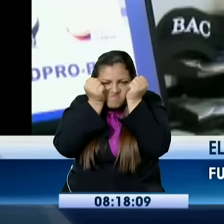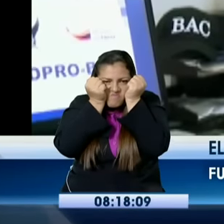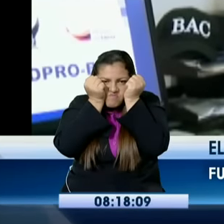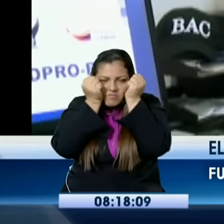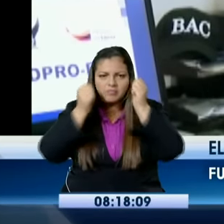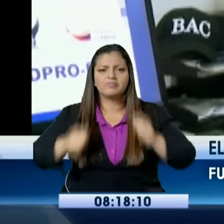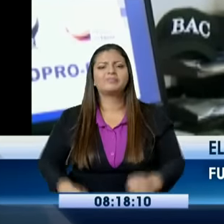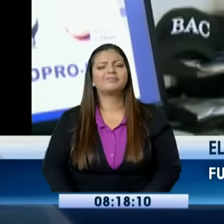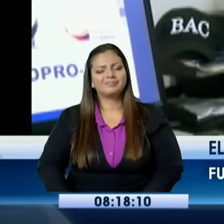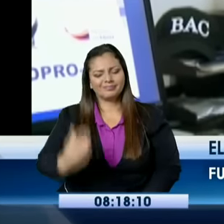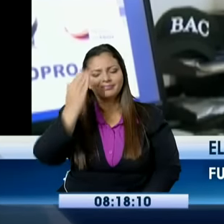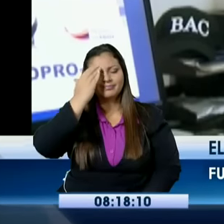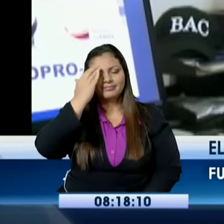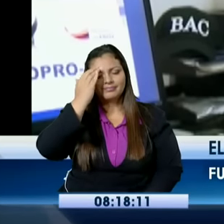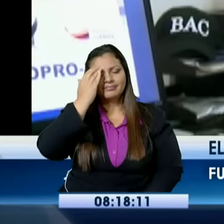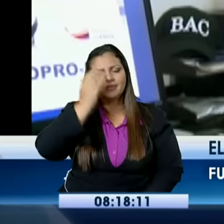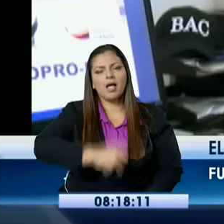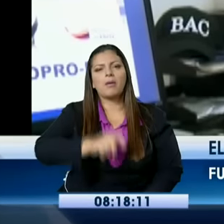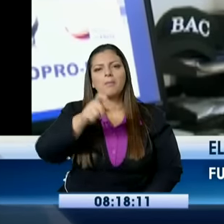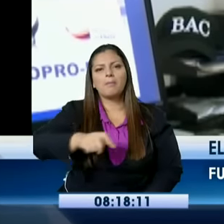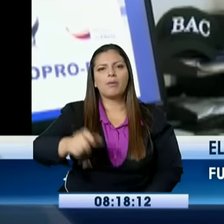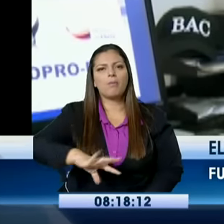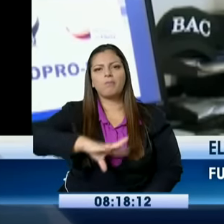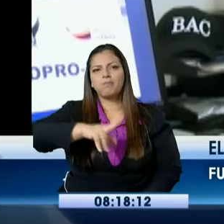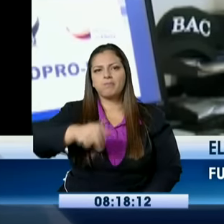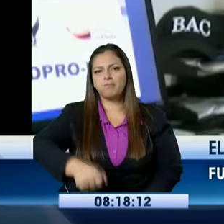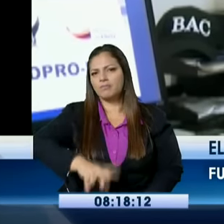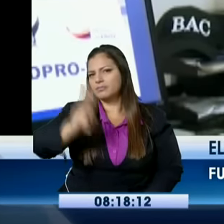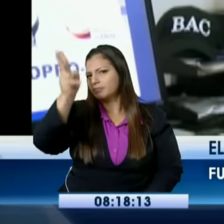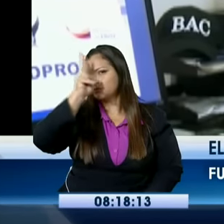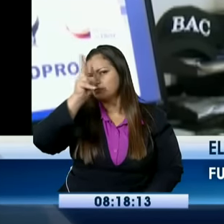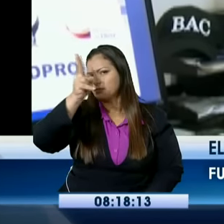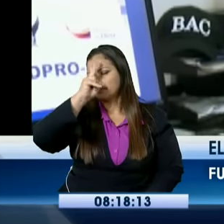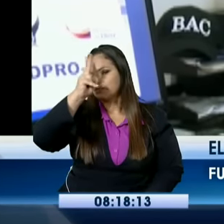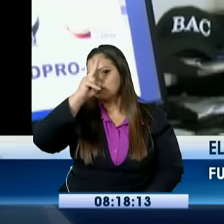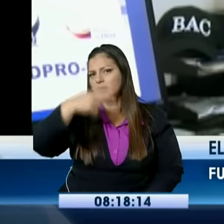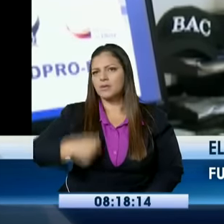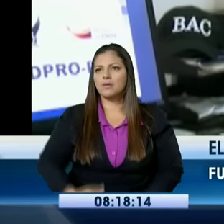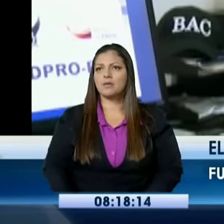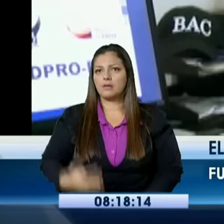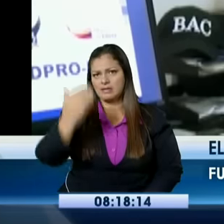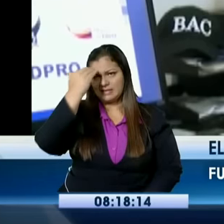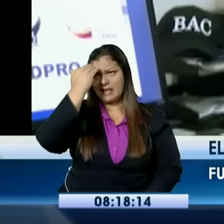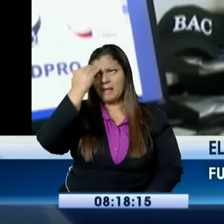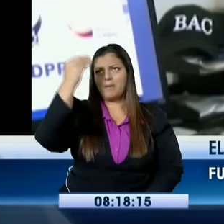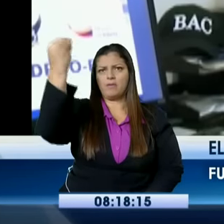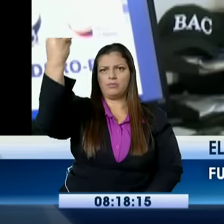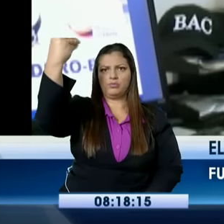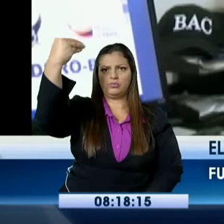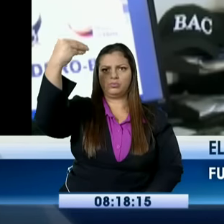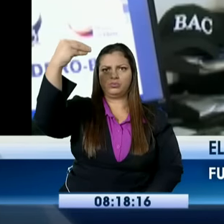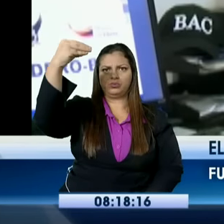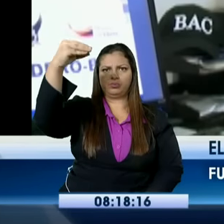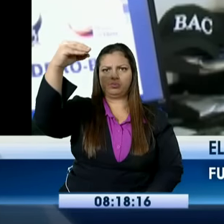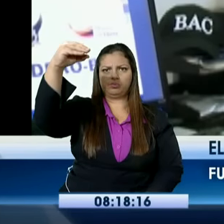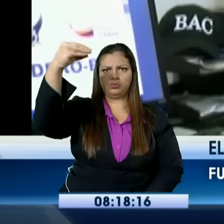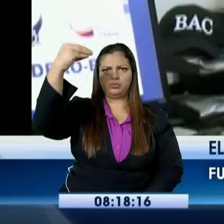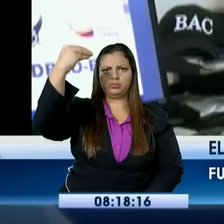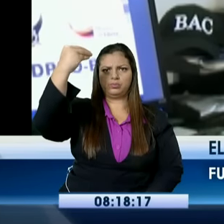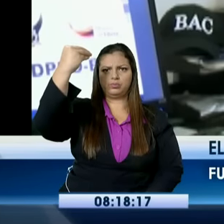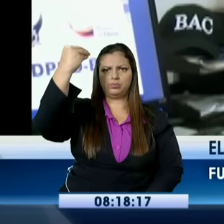personas que ingresan a las entidades bancarias a cometer este tipo de delitos generalmente saben que están